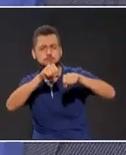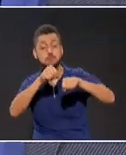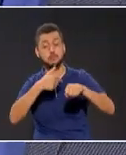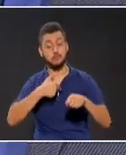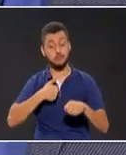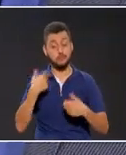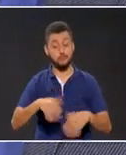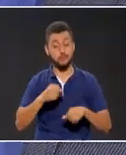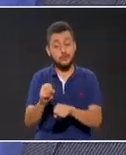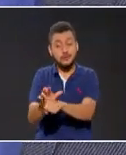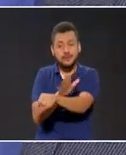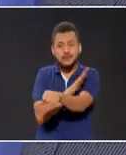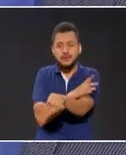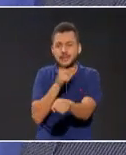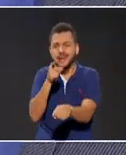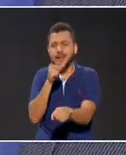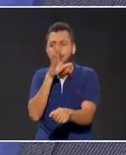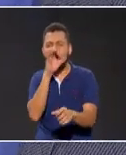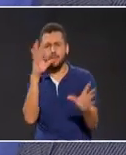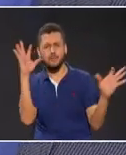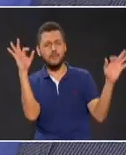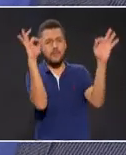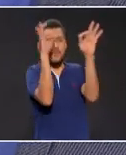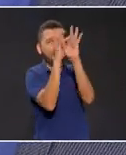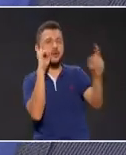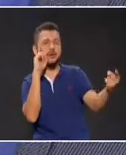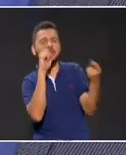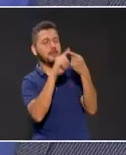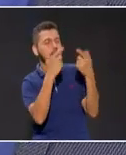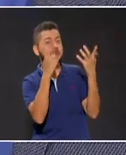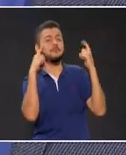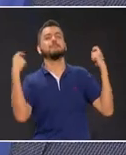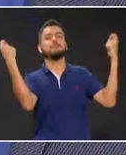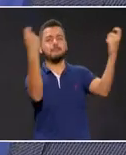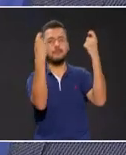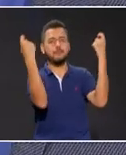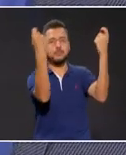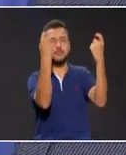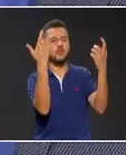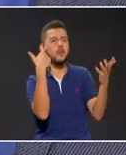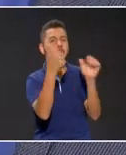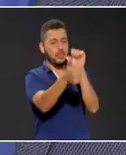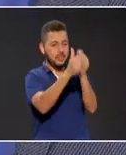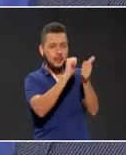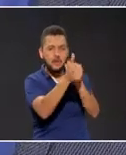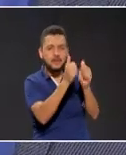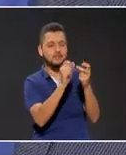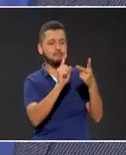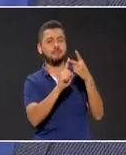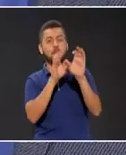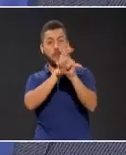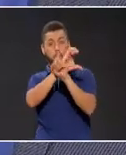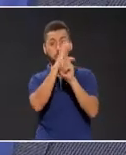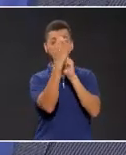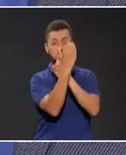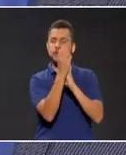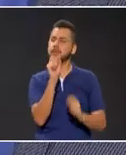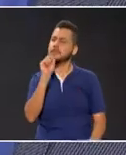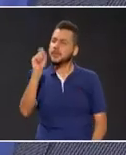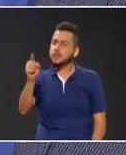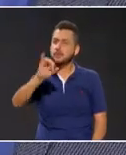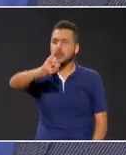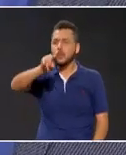donde él piensa muy bien ese enfoque integral de seguridad, darle una oferta grande al deporte y la cultura. ¿Vos crees, Juan, que la salida